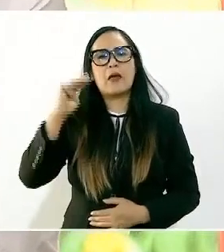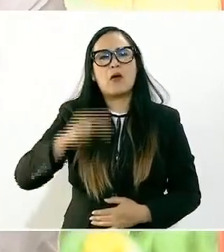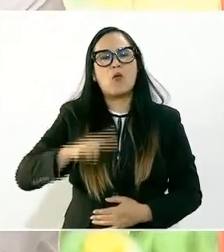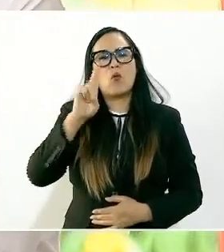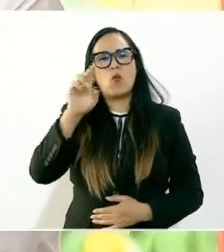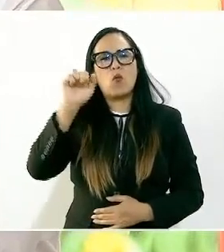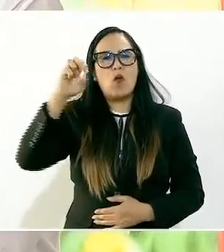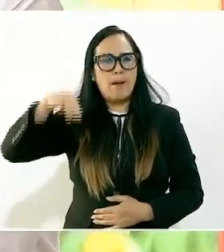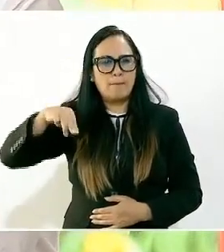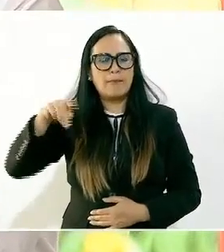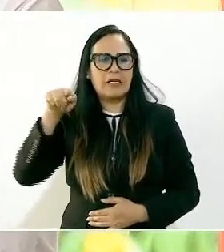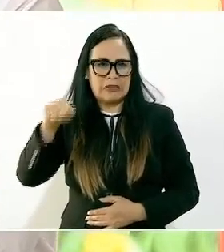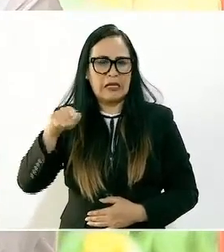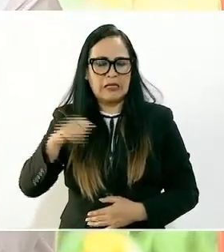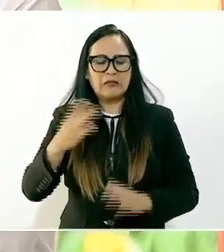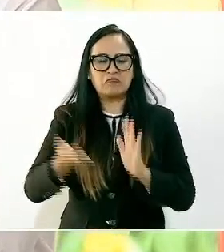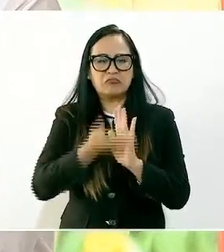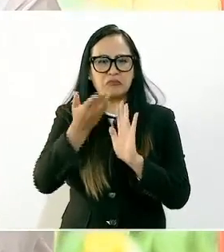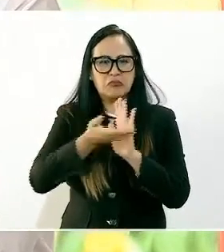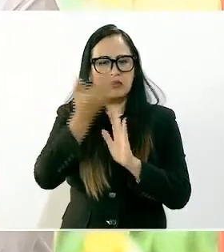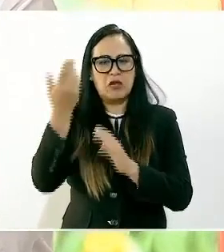Metropolitana.